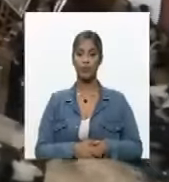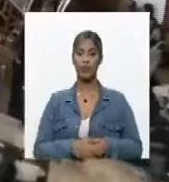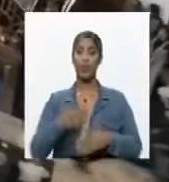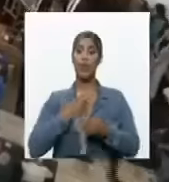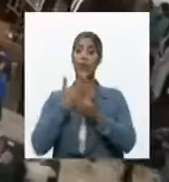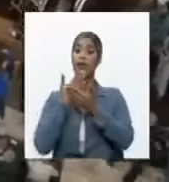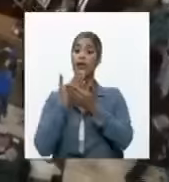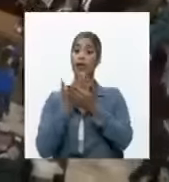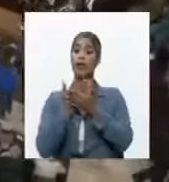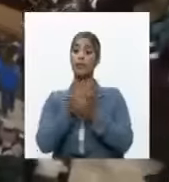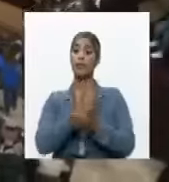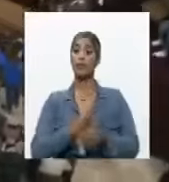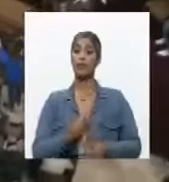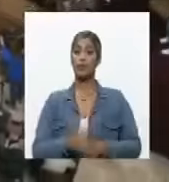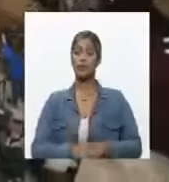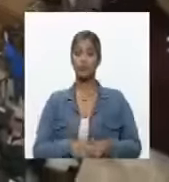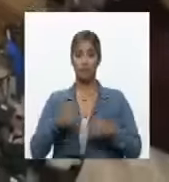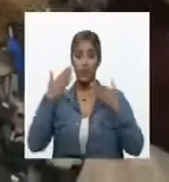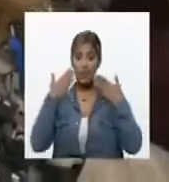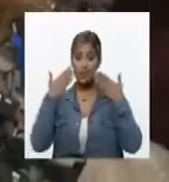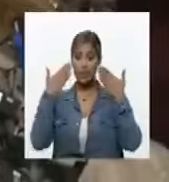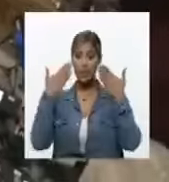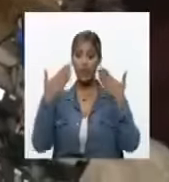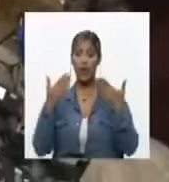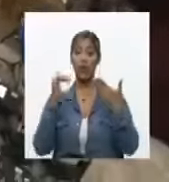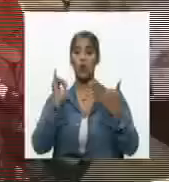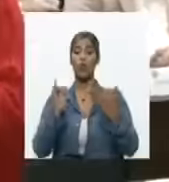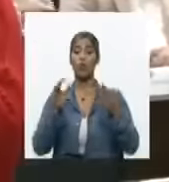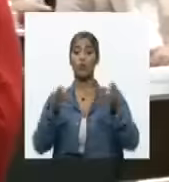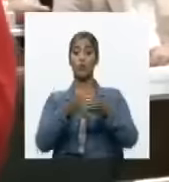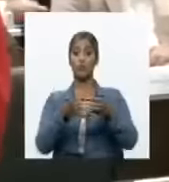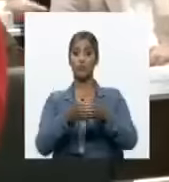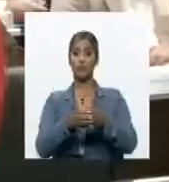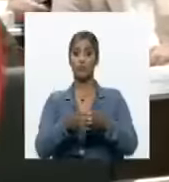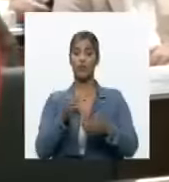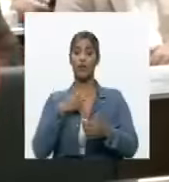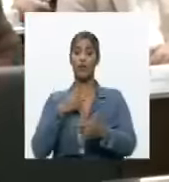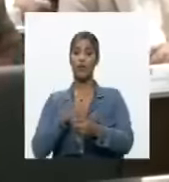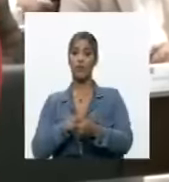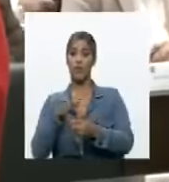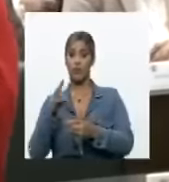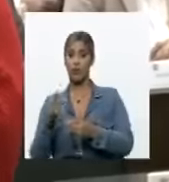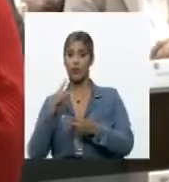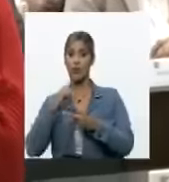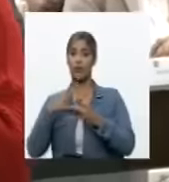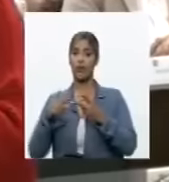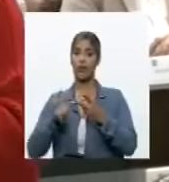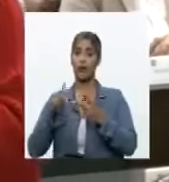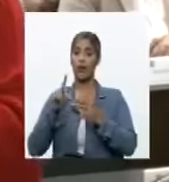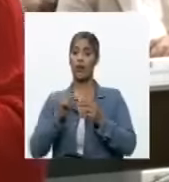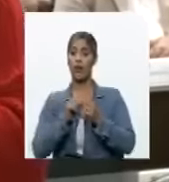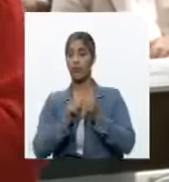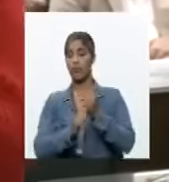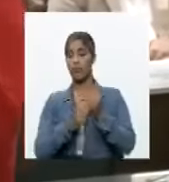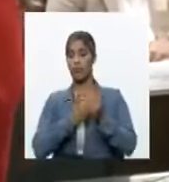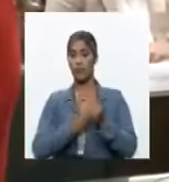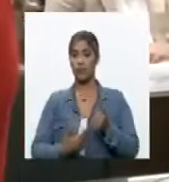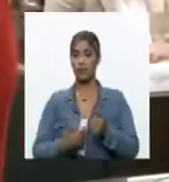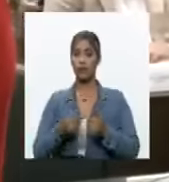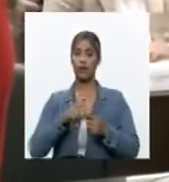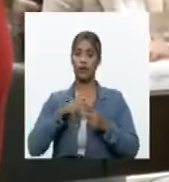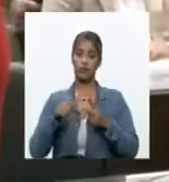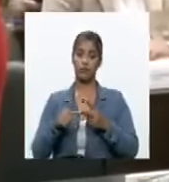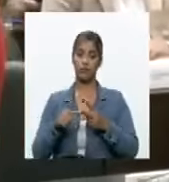Gracias, presidente. Saludarle, saludar a nuestra junta directiva, hermano Pedro Infante, hermana América Pérez, a